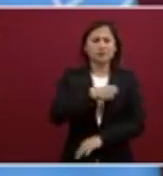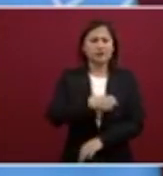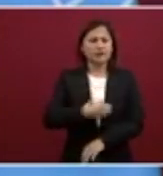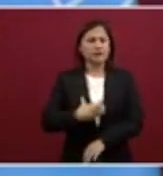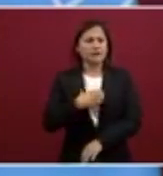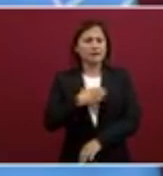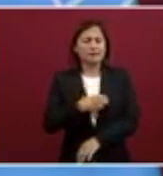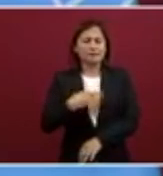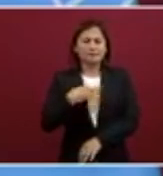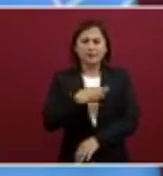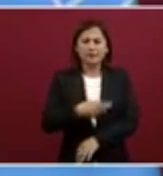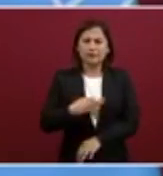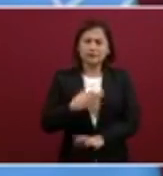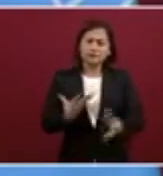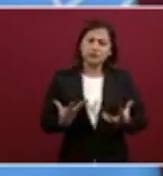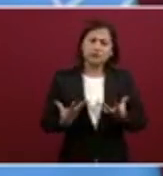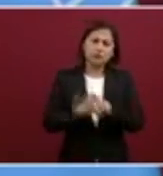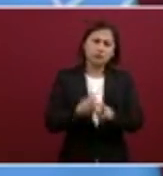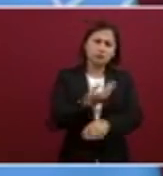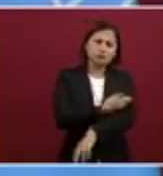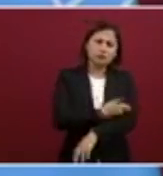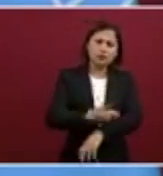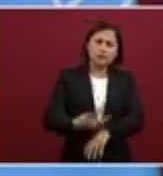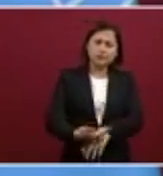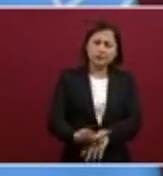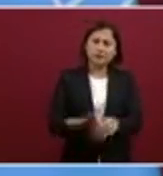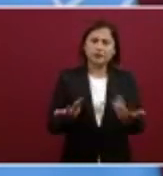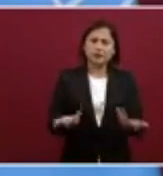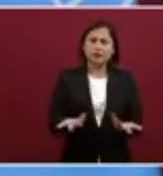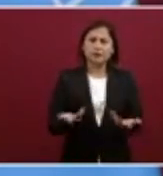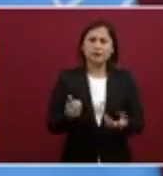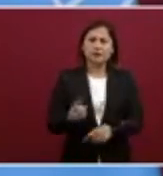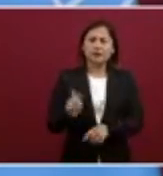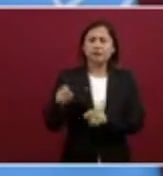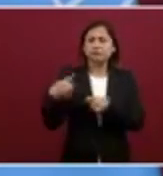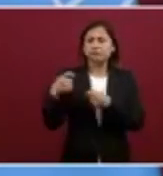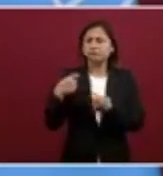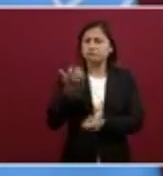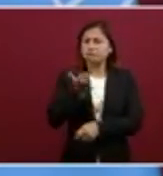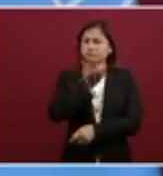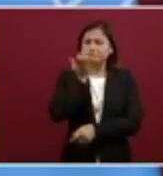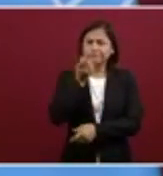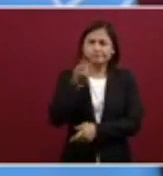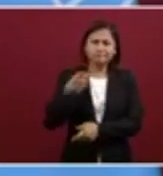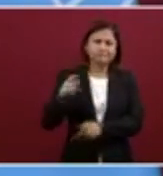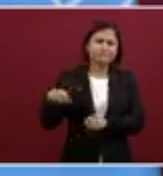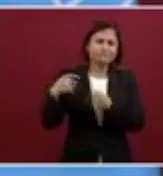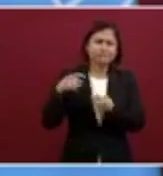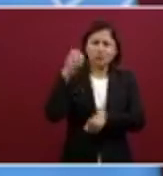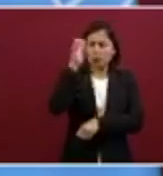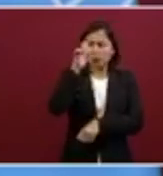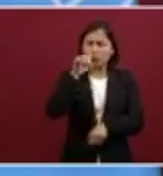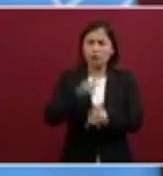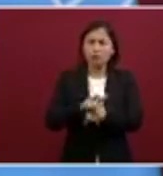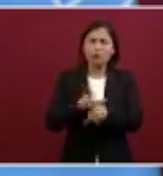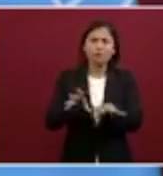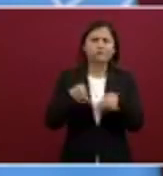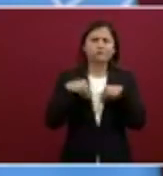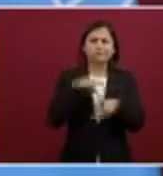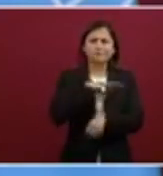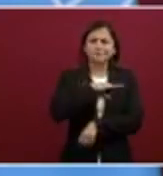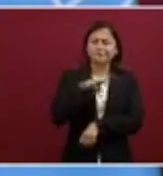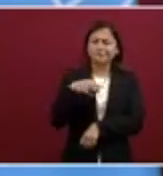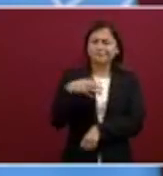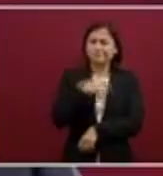donde están sus familiares, donde están sus costumbres, sus culturas. Y lo